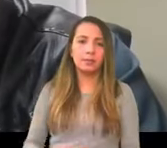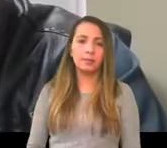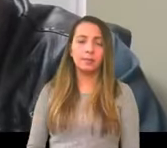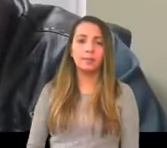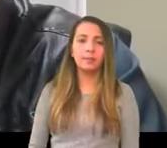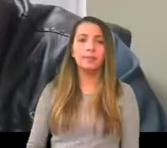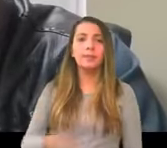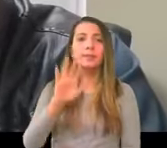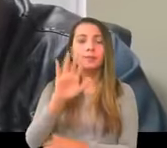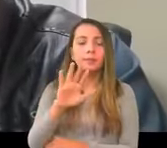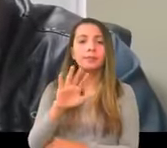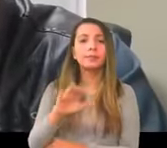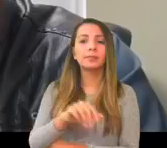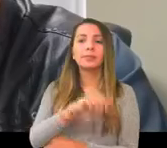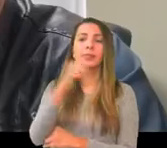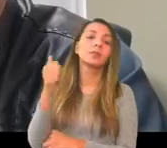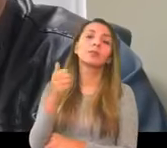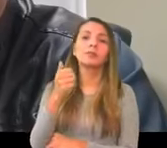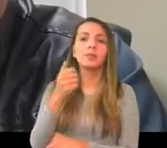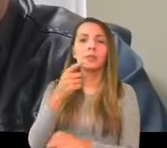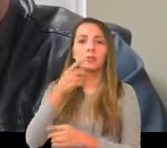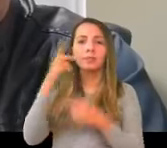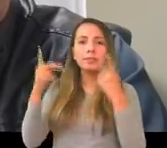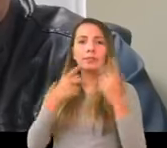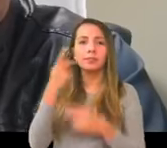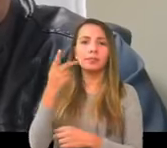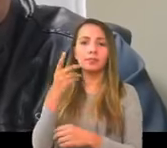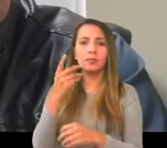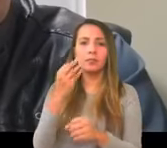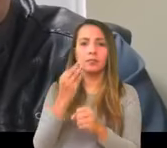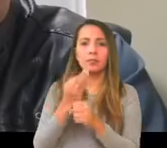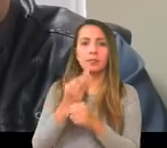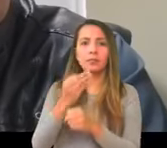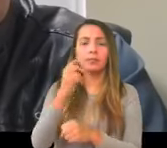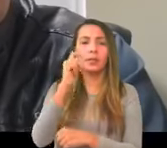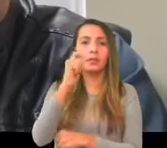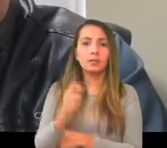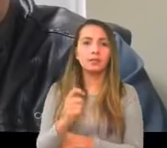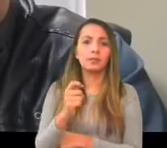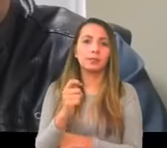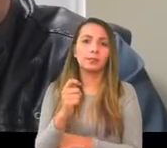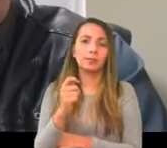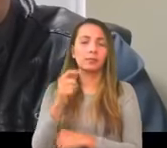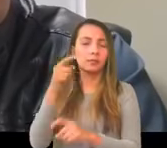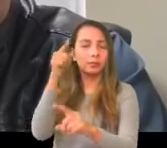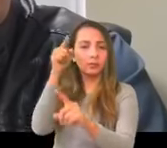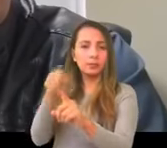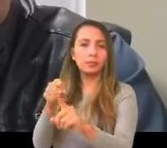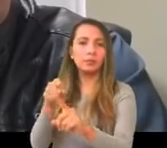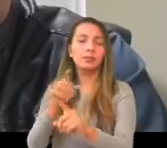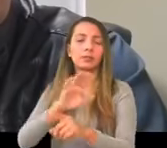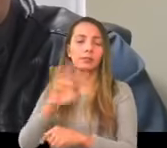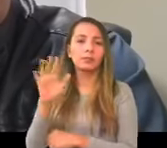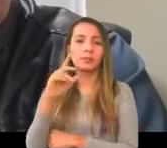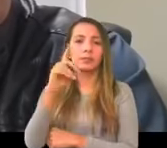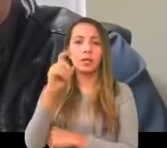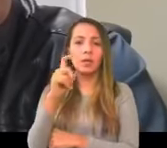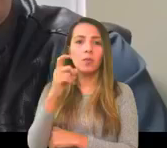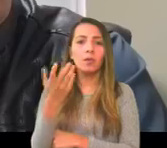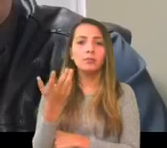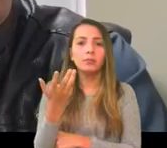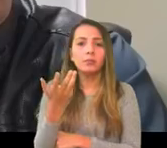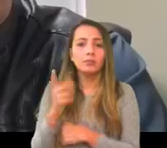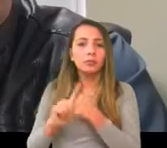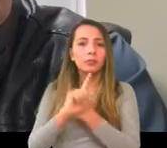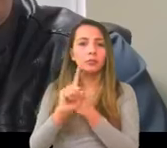Por un lado, se dijo de un incremento del costo de la obra en este tema de la desaladora, me voy a enfocar en eso. Entonces, ¿quién va a